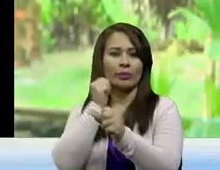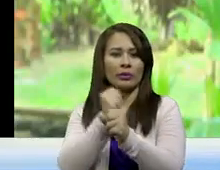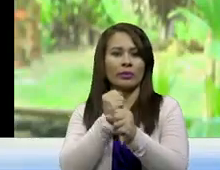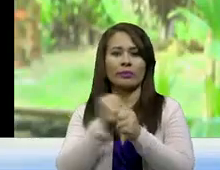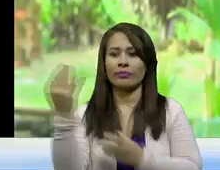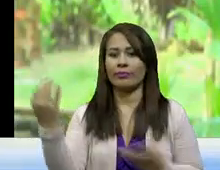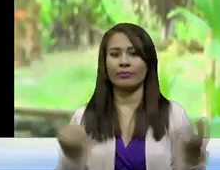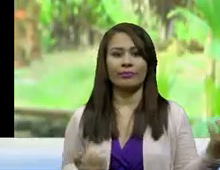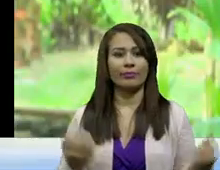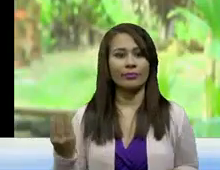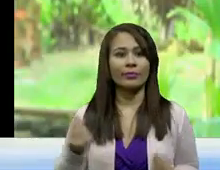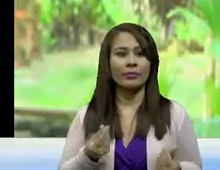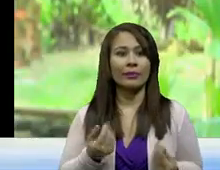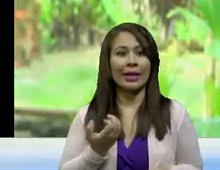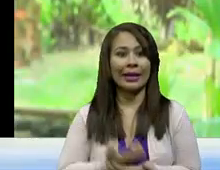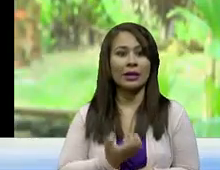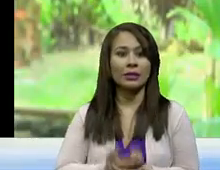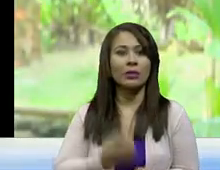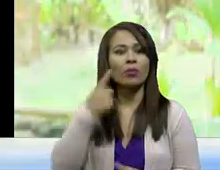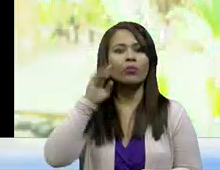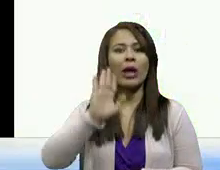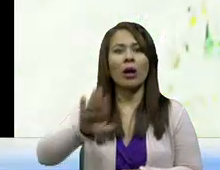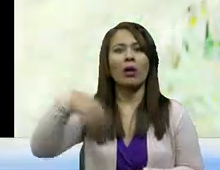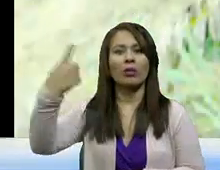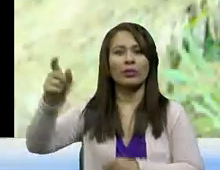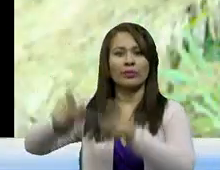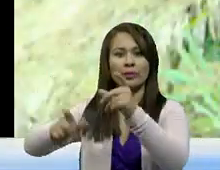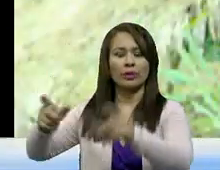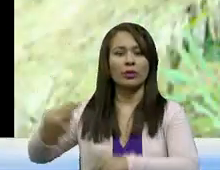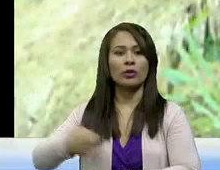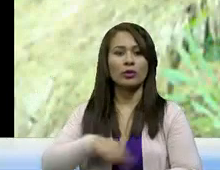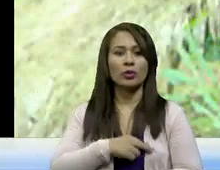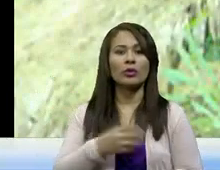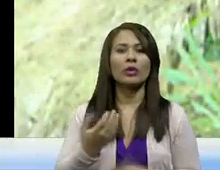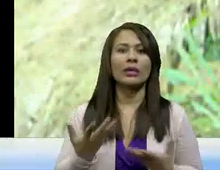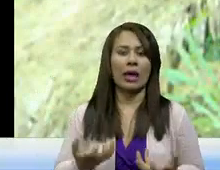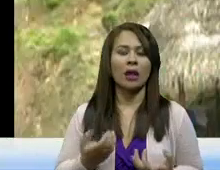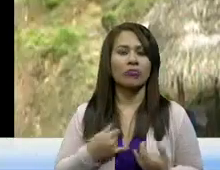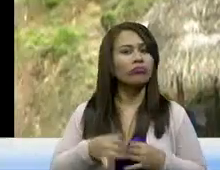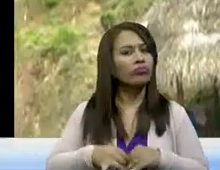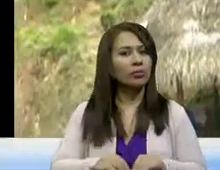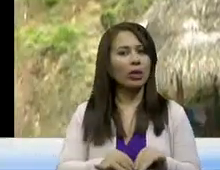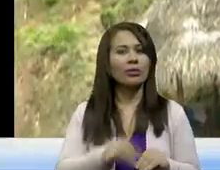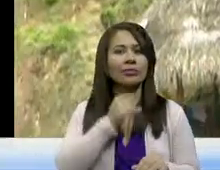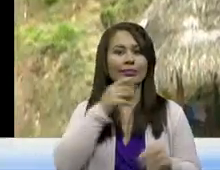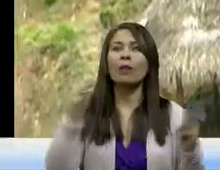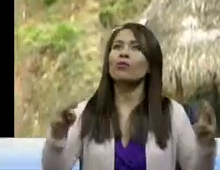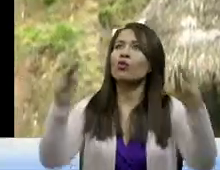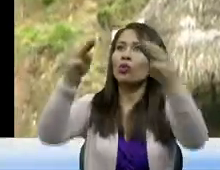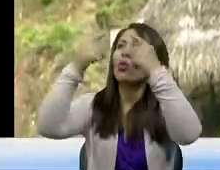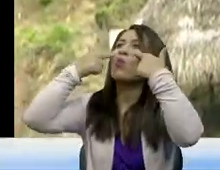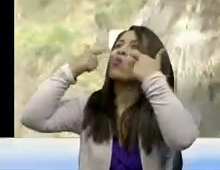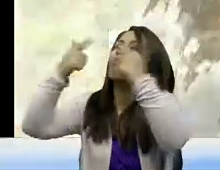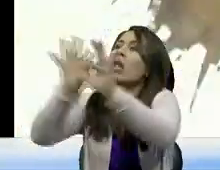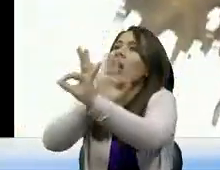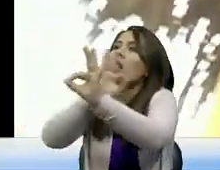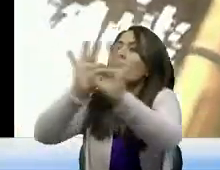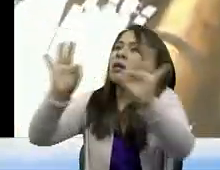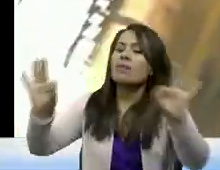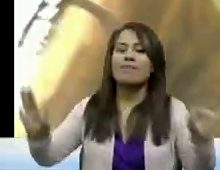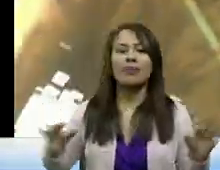ingresos económicos para los restos de pobladores. Que nosotros hemos tratado de mantener las montañas bien intactas,